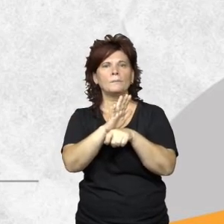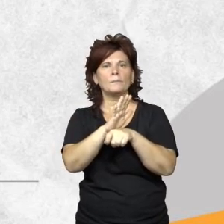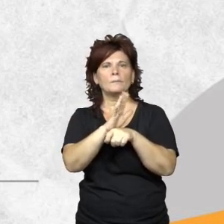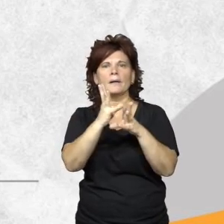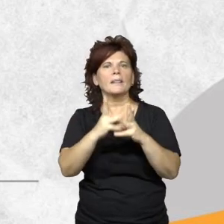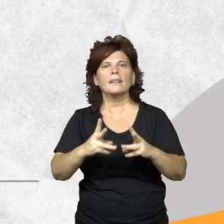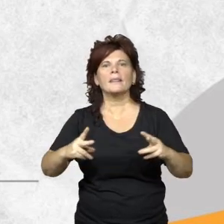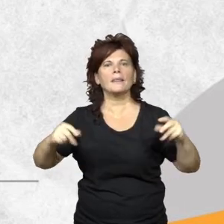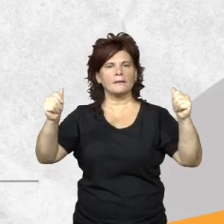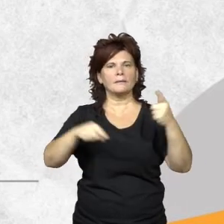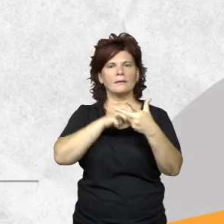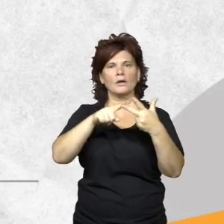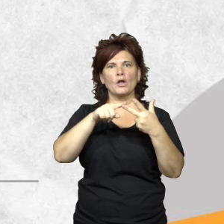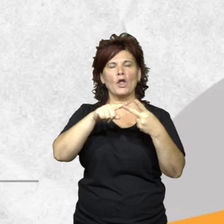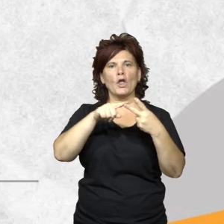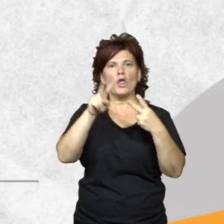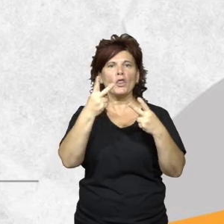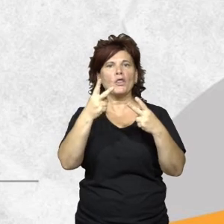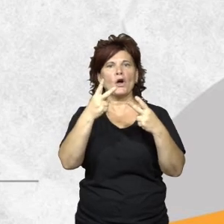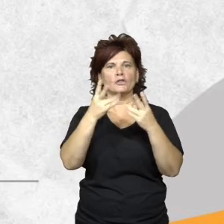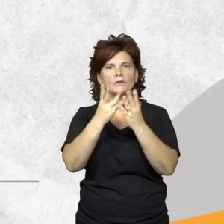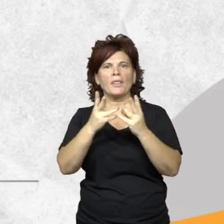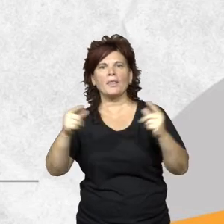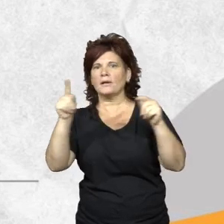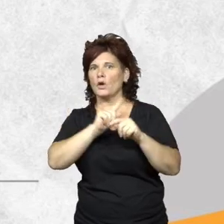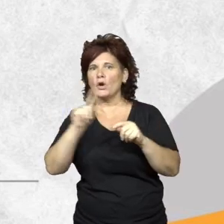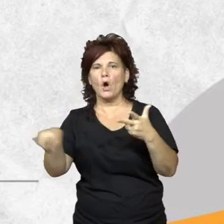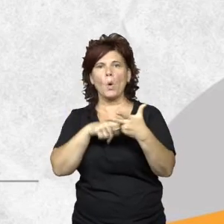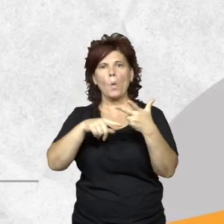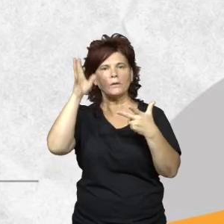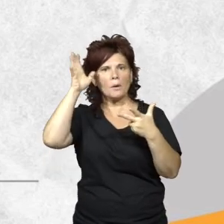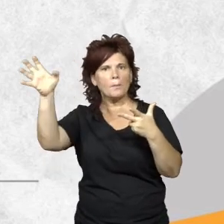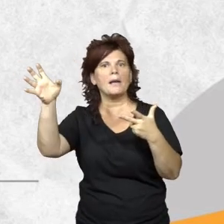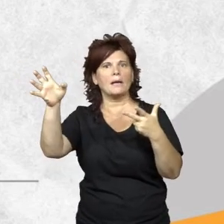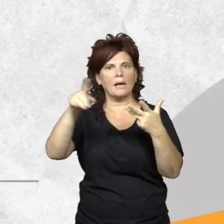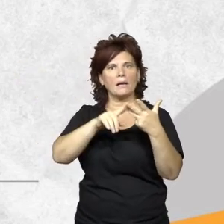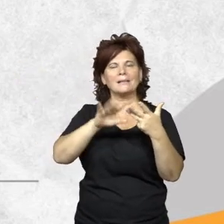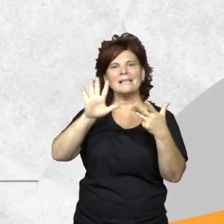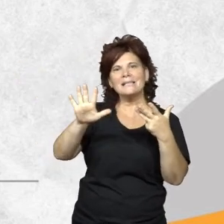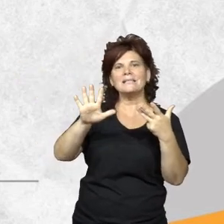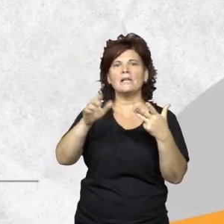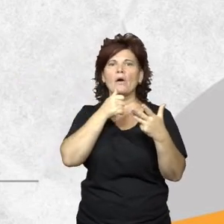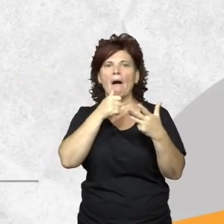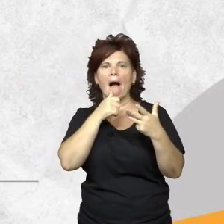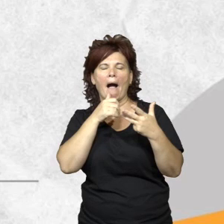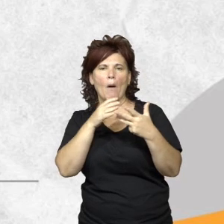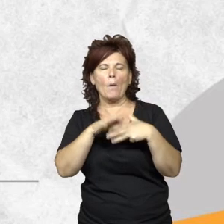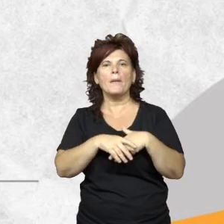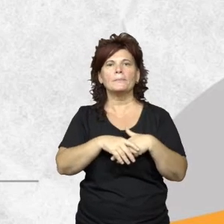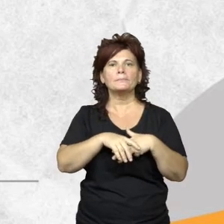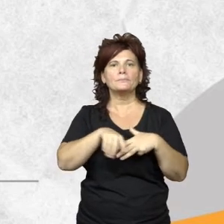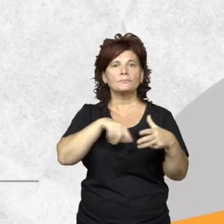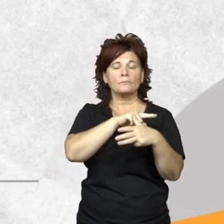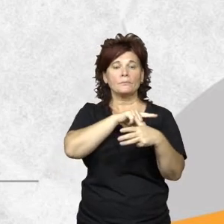biodegradables, los no biodegradables, los 3 peligrosos, los 4 son inertes y los 5 aguas grises. Dentro de